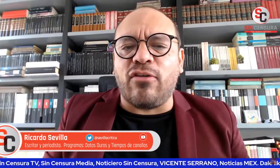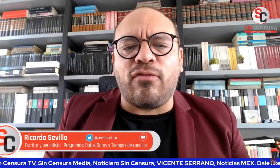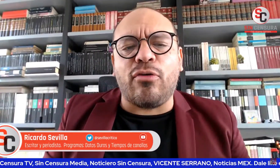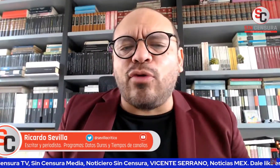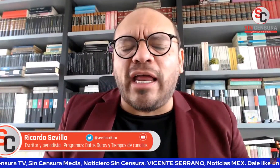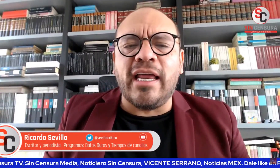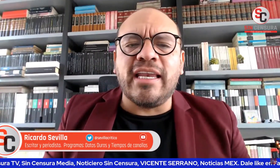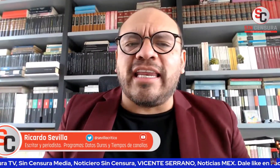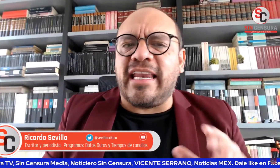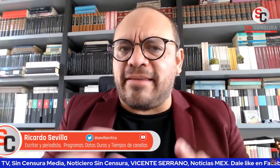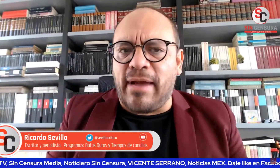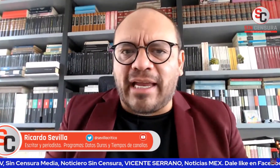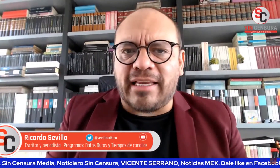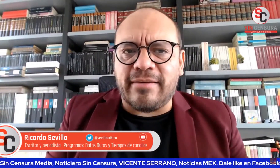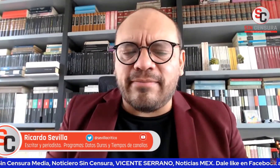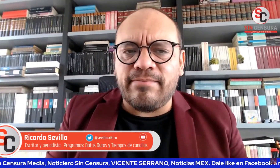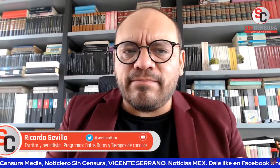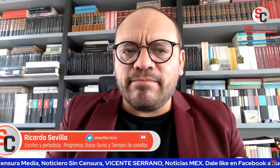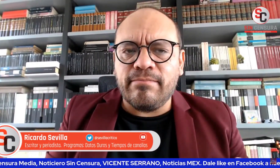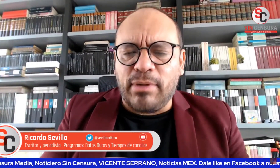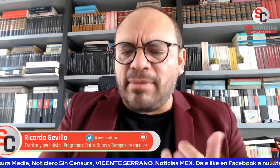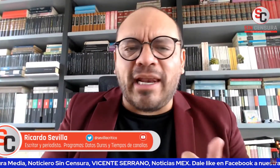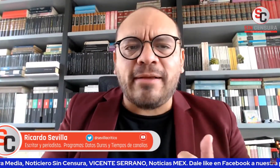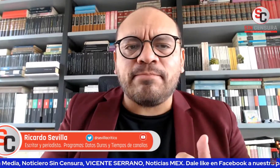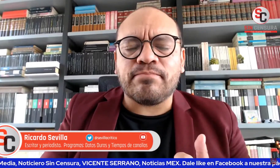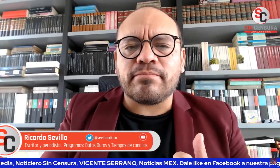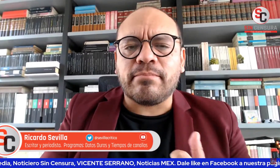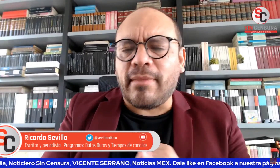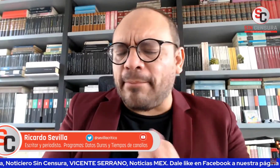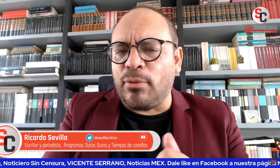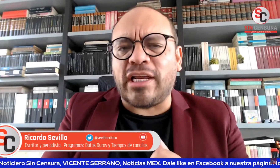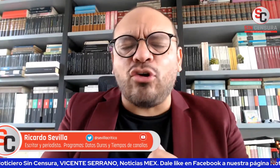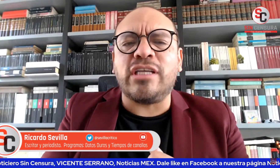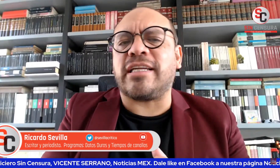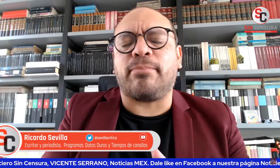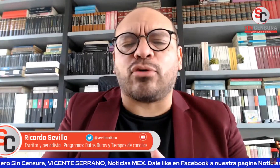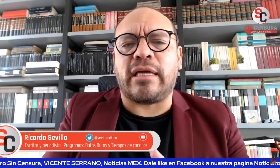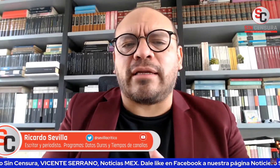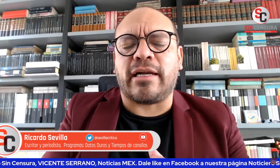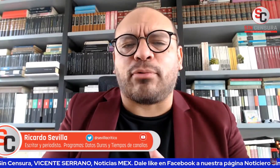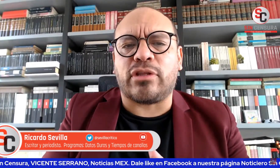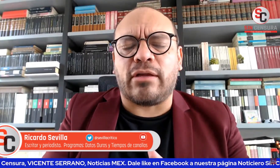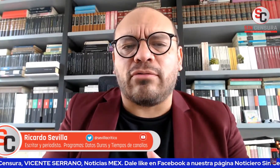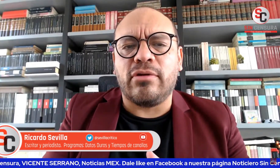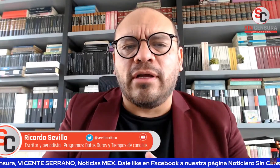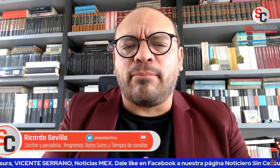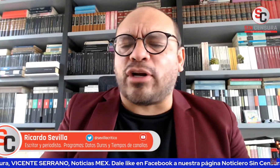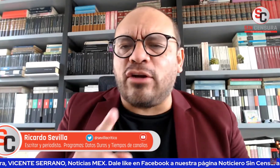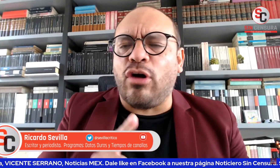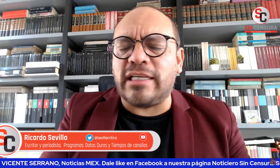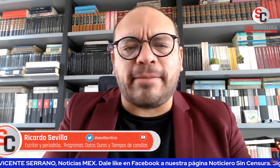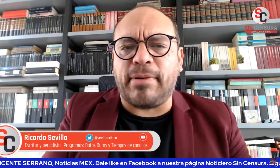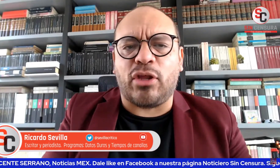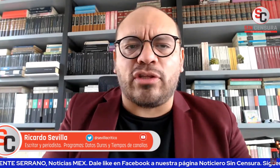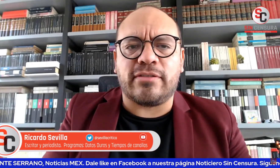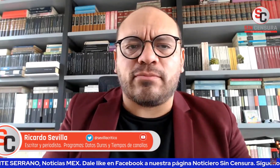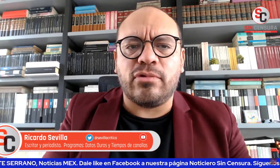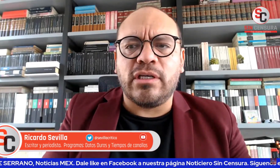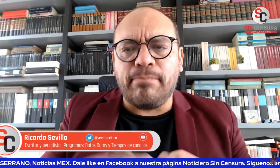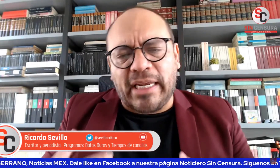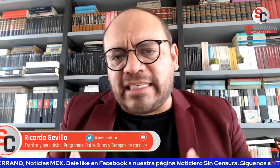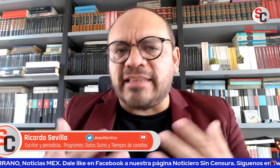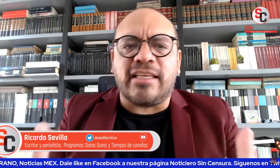en Radio Fórmula, ni en Imagen. Primera, porque no es reportero, porque no hace